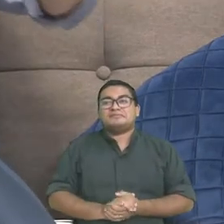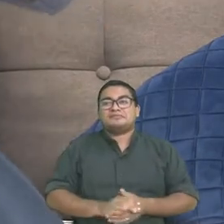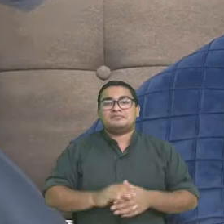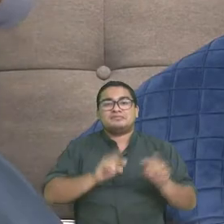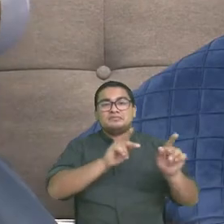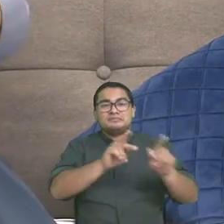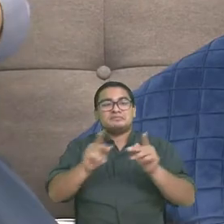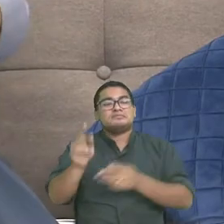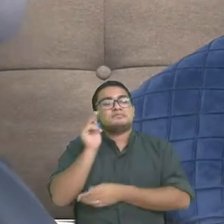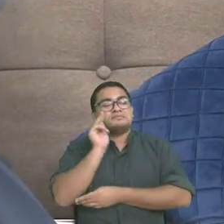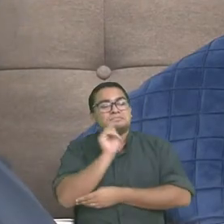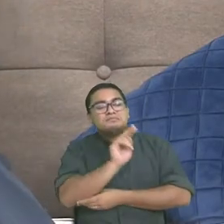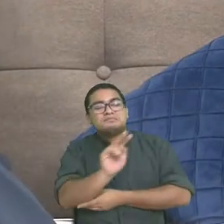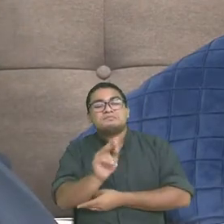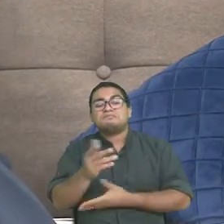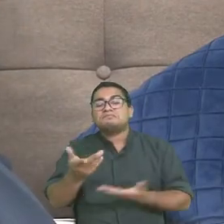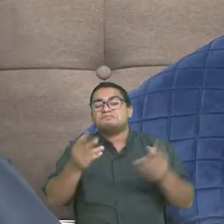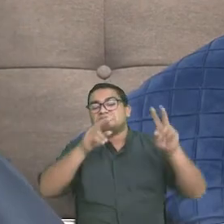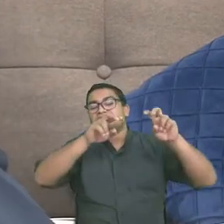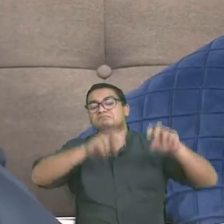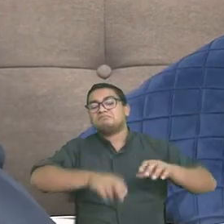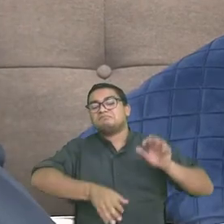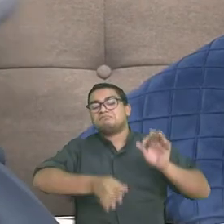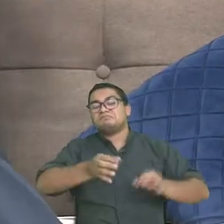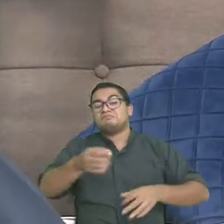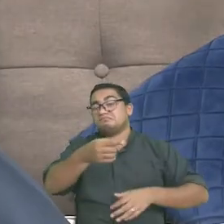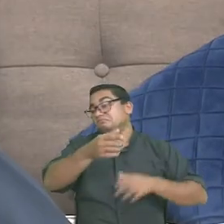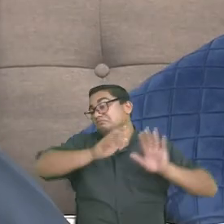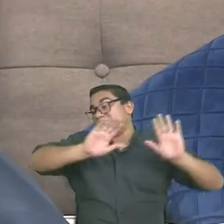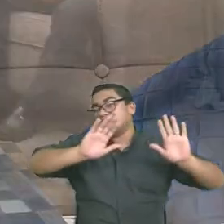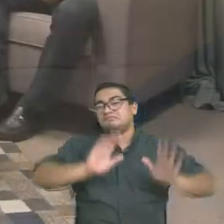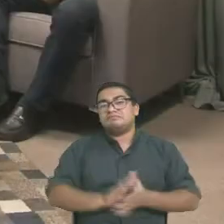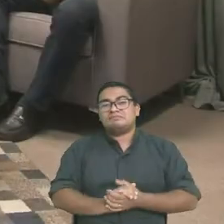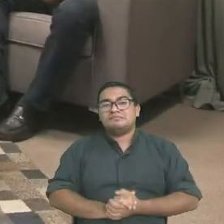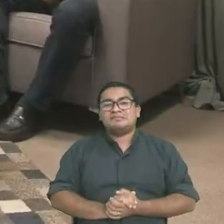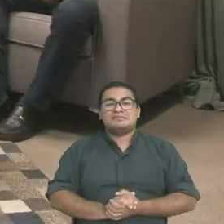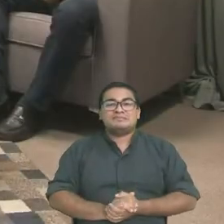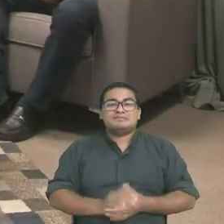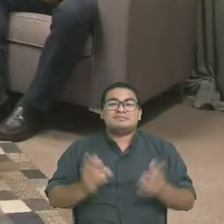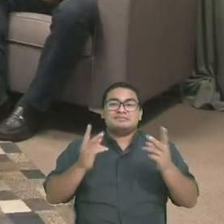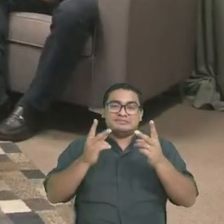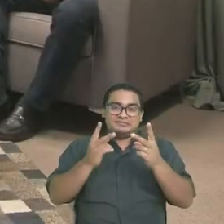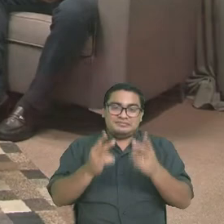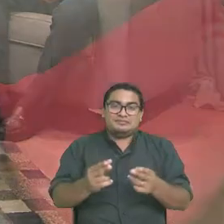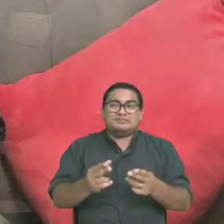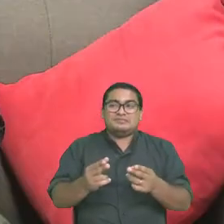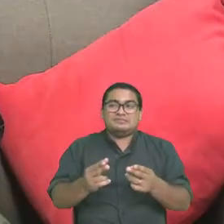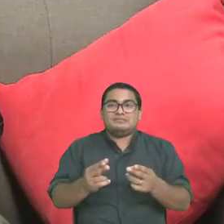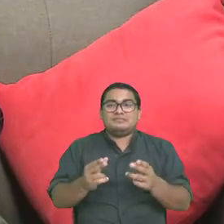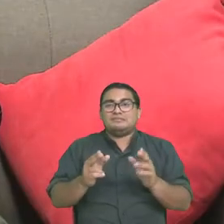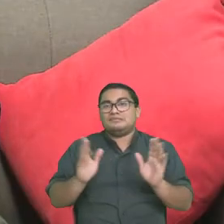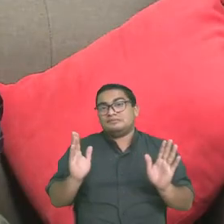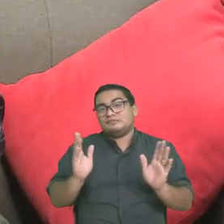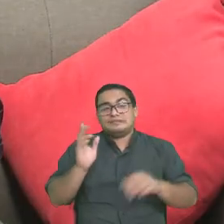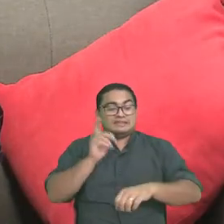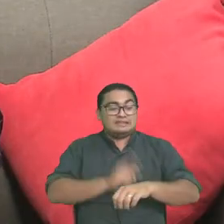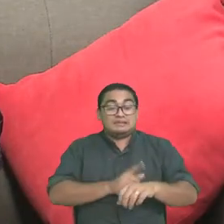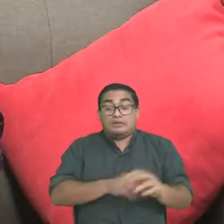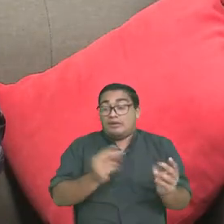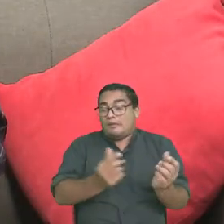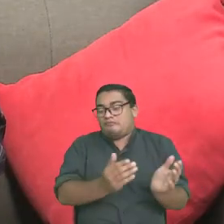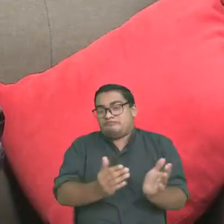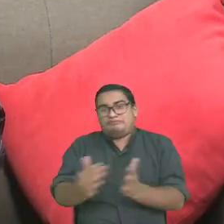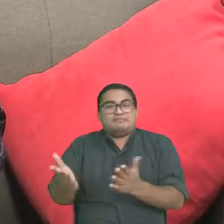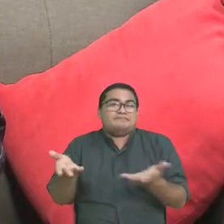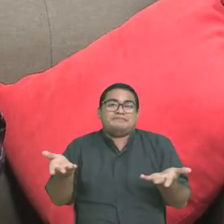vea, valore, juzgue y resuelva. Tenemos que hacer nuestra una pausa, pues de repente que el tiempo va deprisa, sin